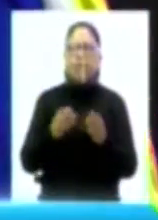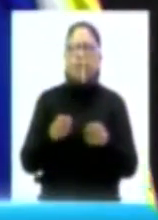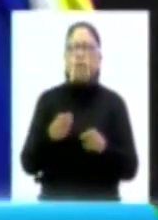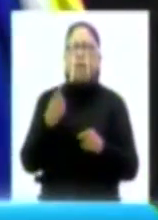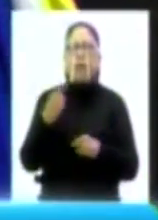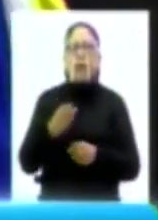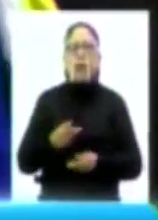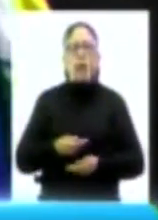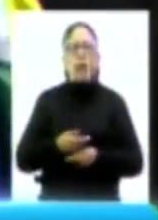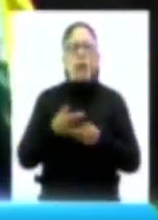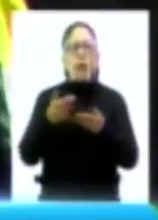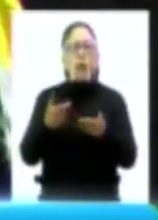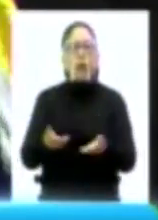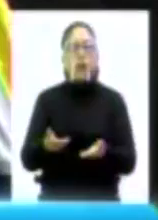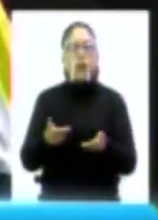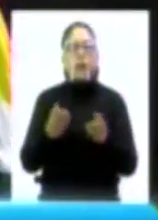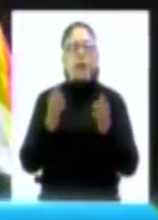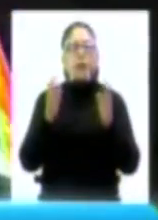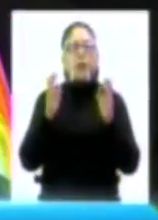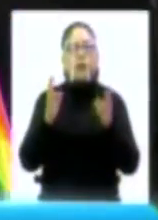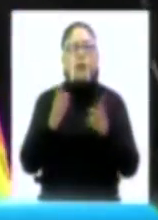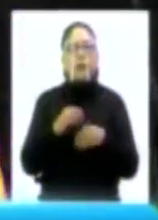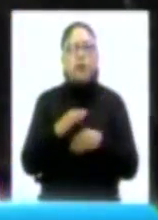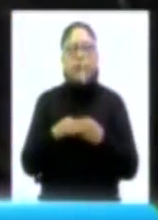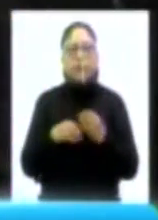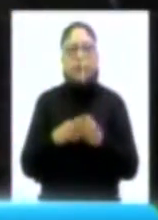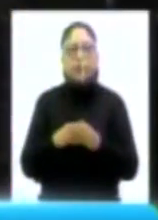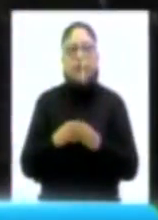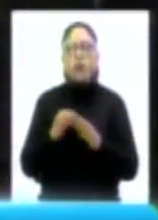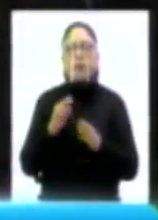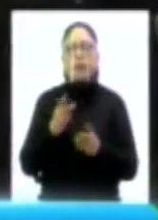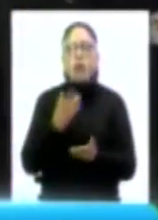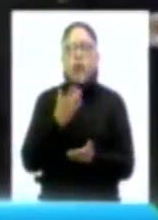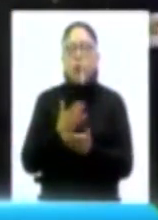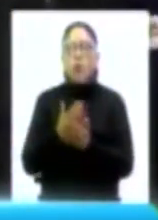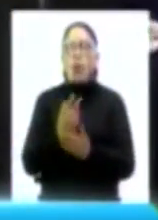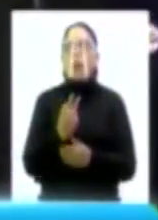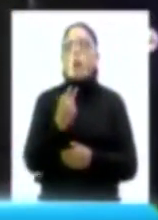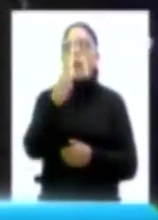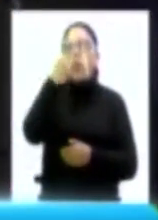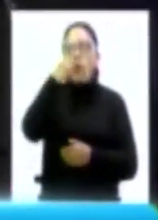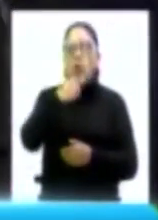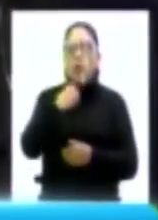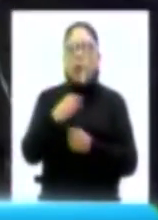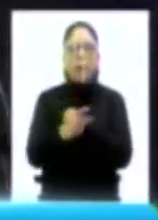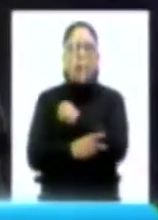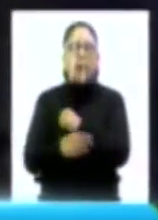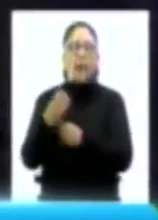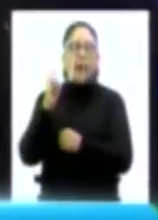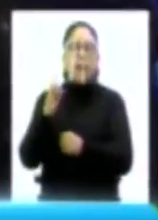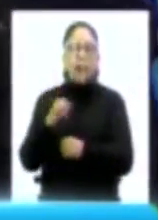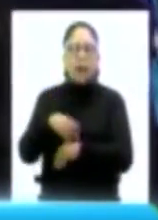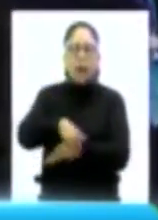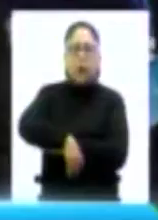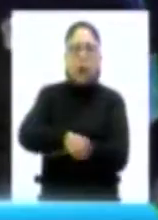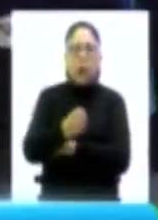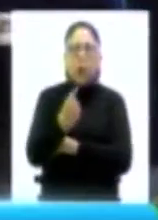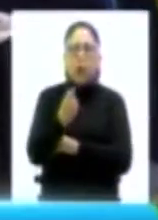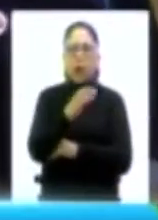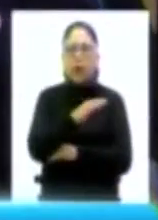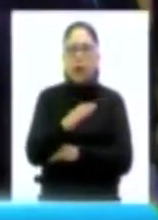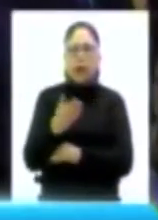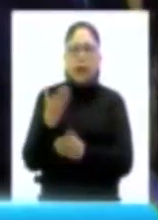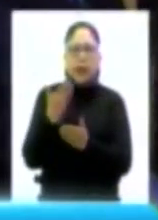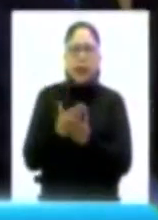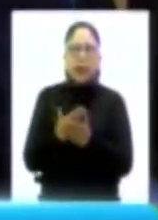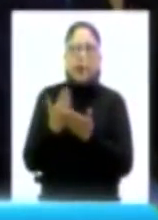hacer la entrega de las pruebas antígeno nasales que han llegado a nuestro país. Ayer aproximadamente a las 11:30 de